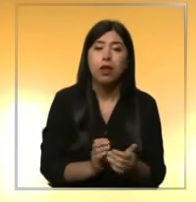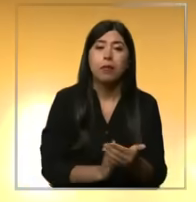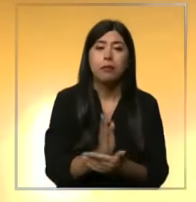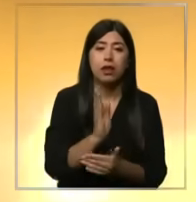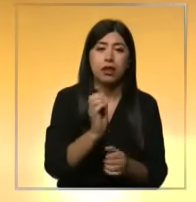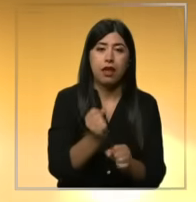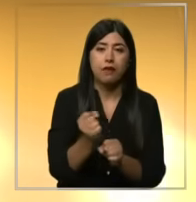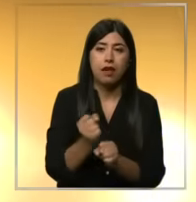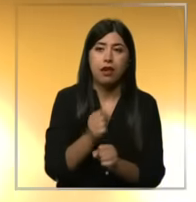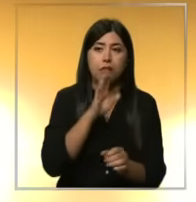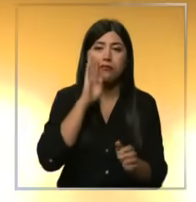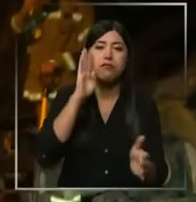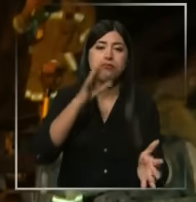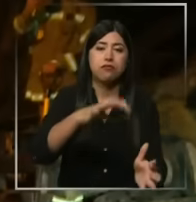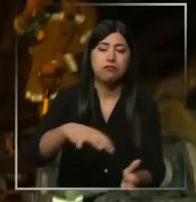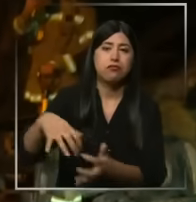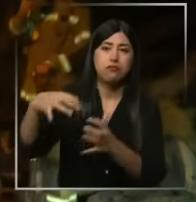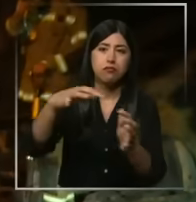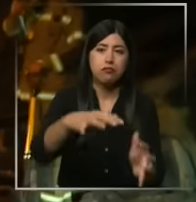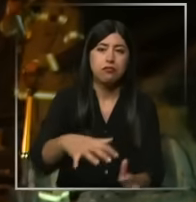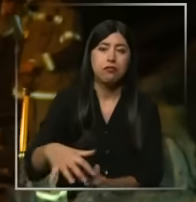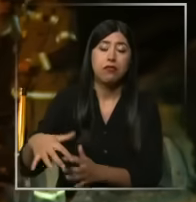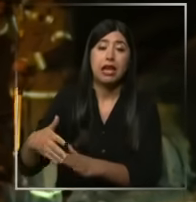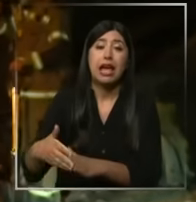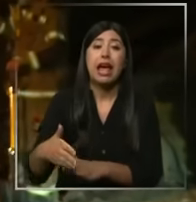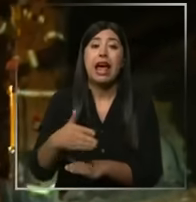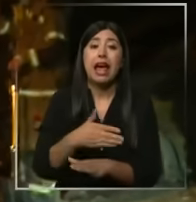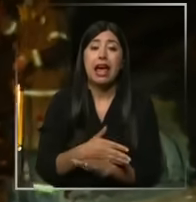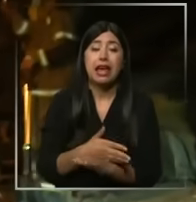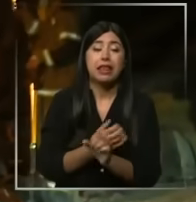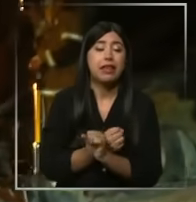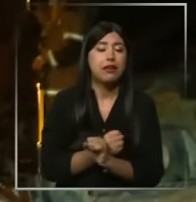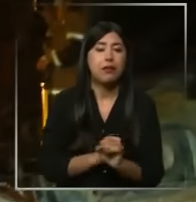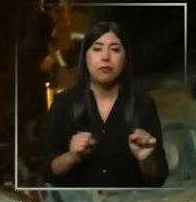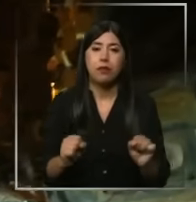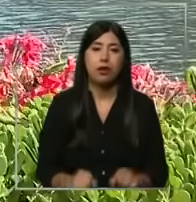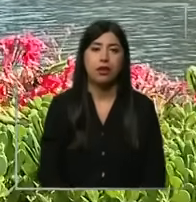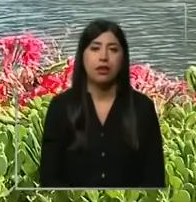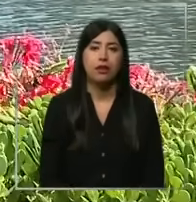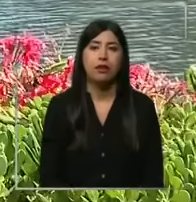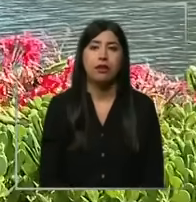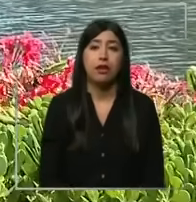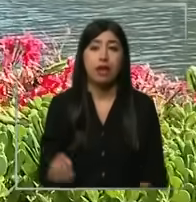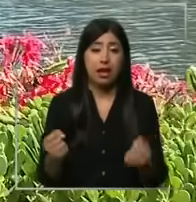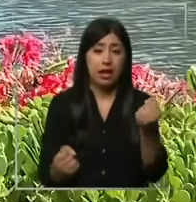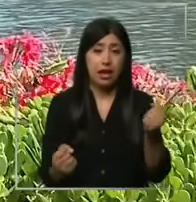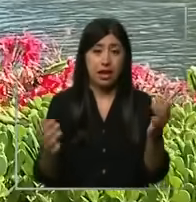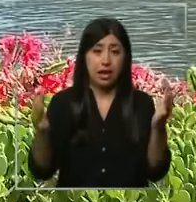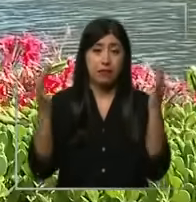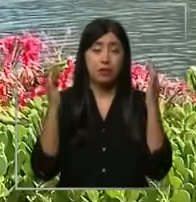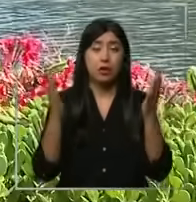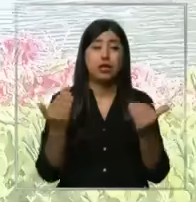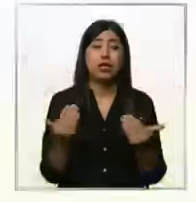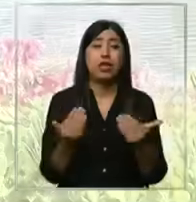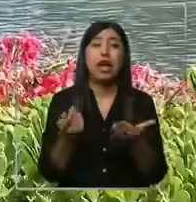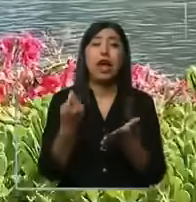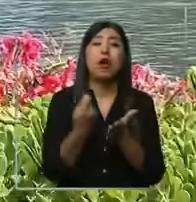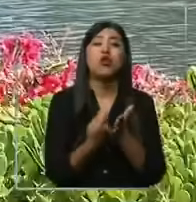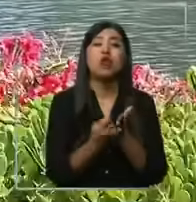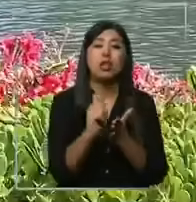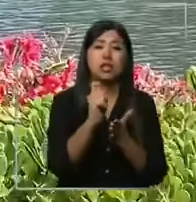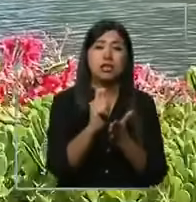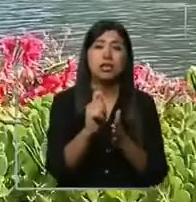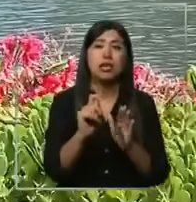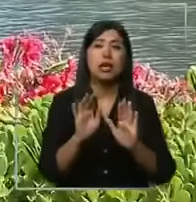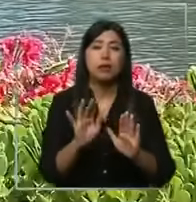comenzar a remover los escombros. Antes de ello, no se puede. Para entrar con un camión necesitamos de la autorización, por lo tanto, tenemos que ir